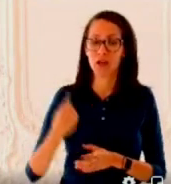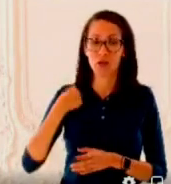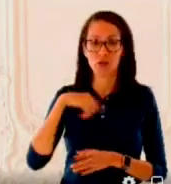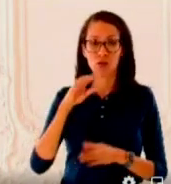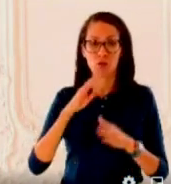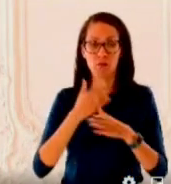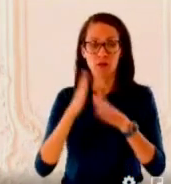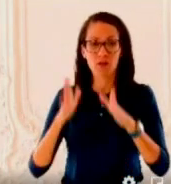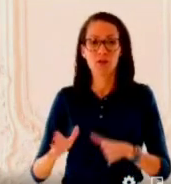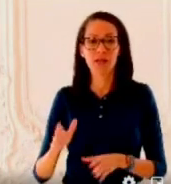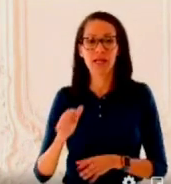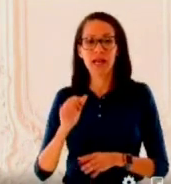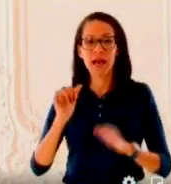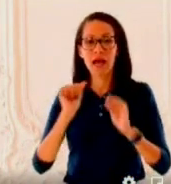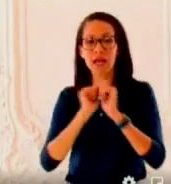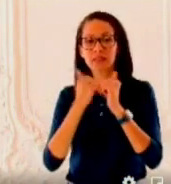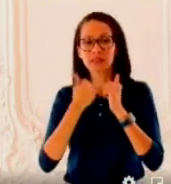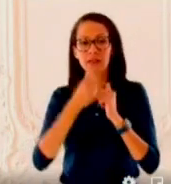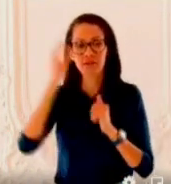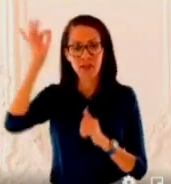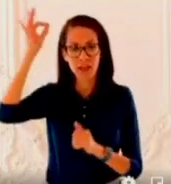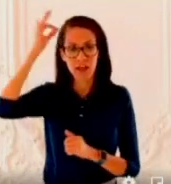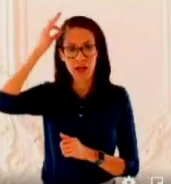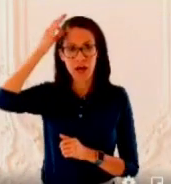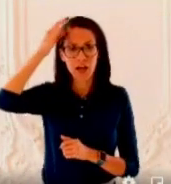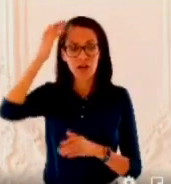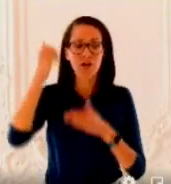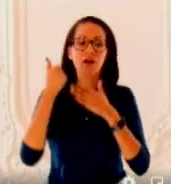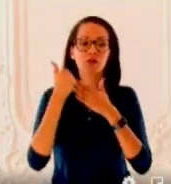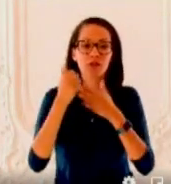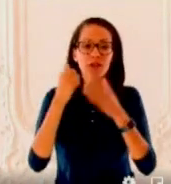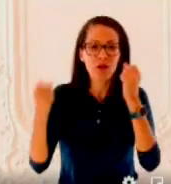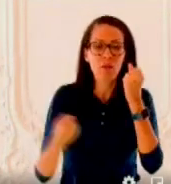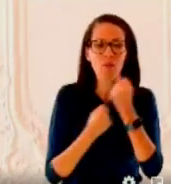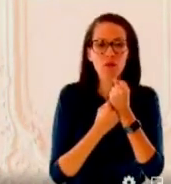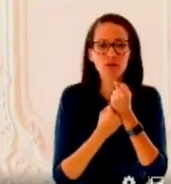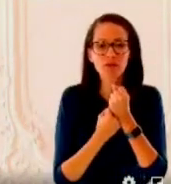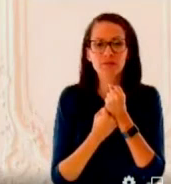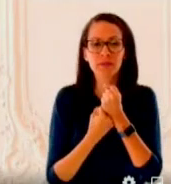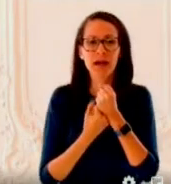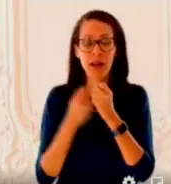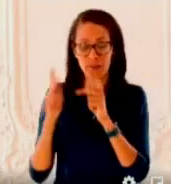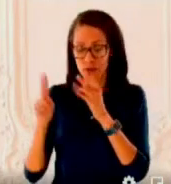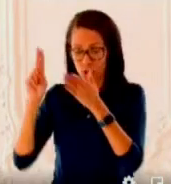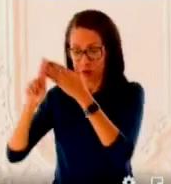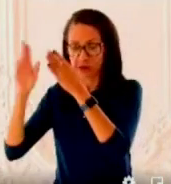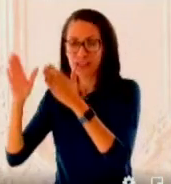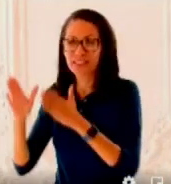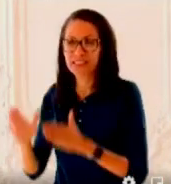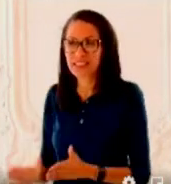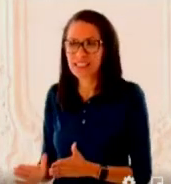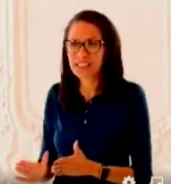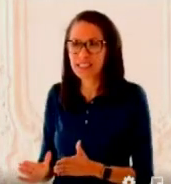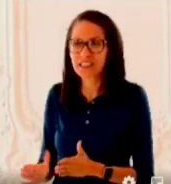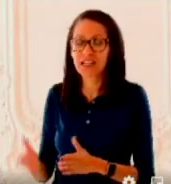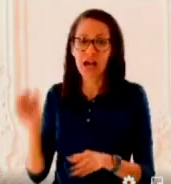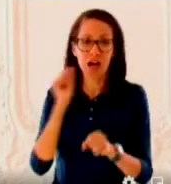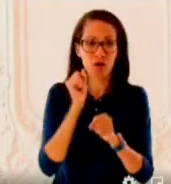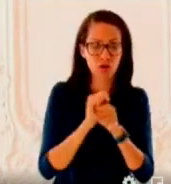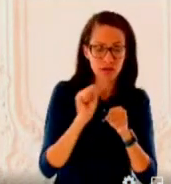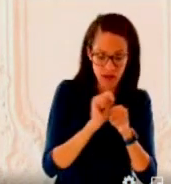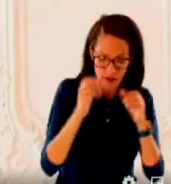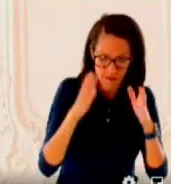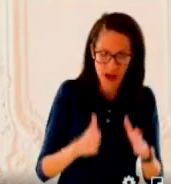Federal, que nos ayudan y apoyan día a día. A los contratistas, la cadena de distribución, a los obreros,